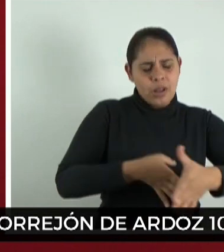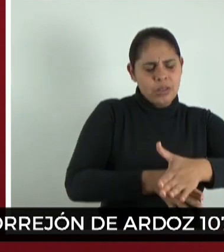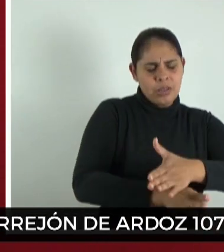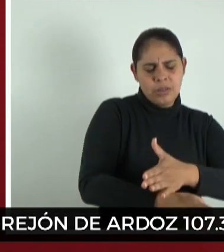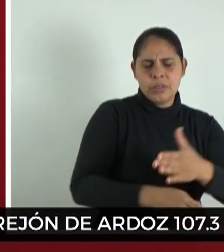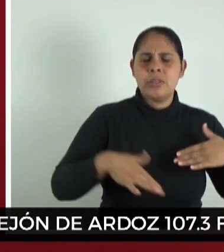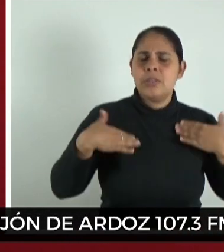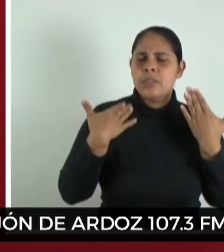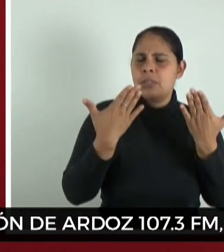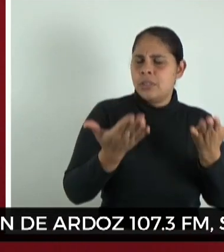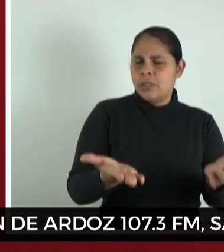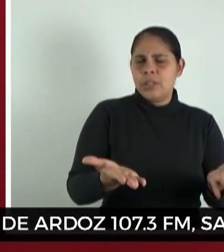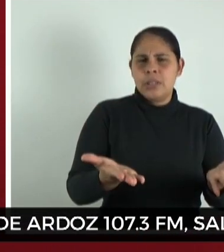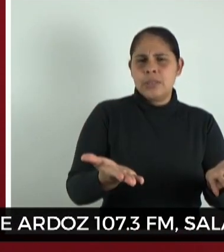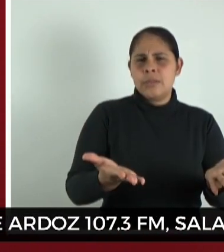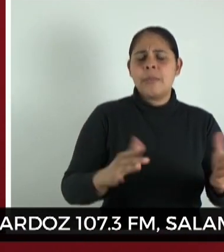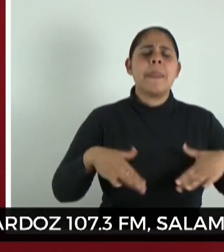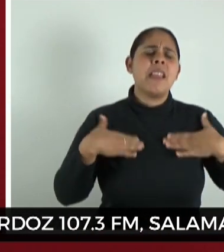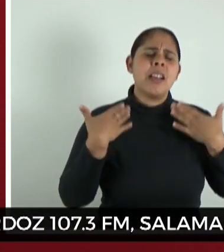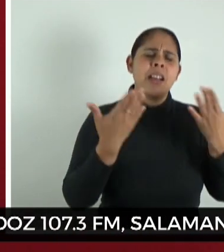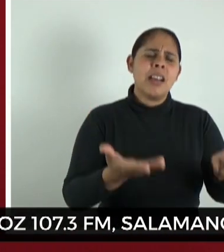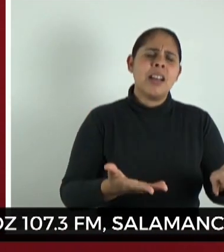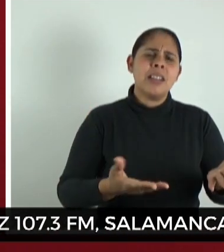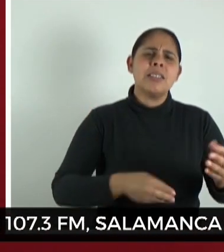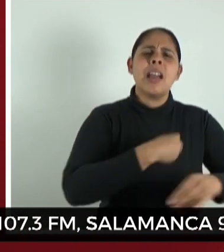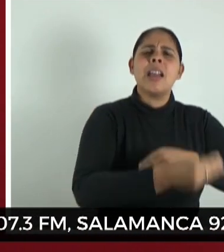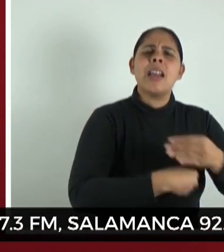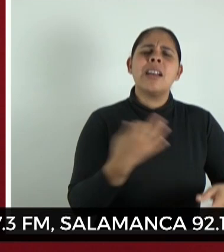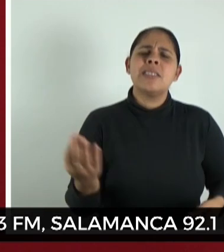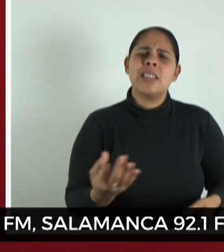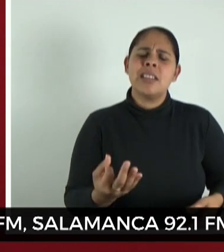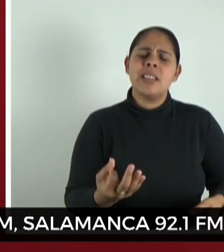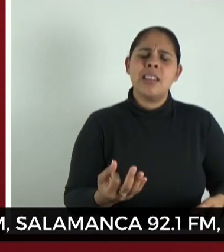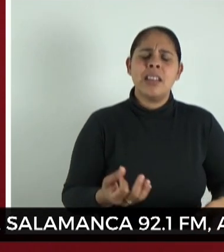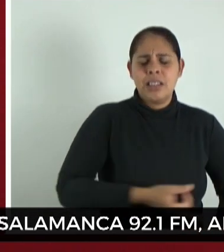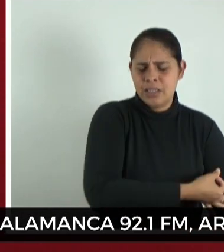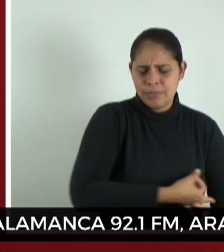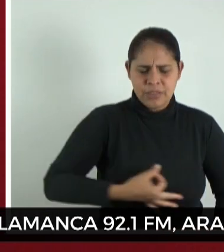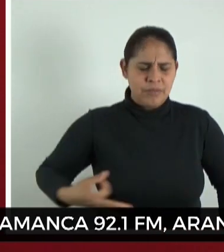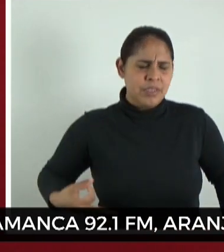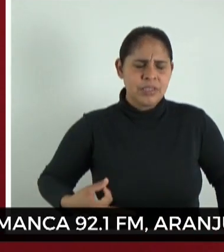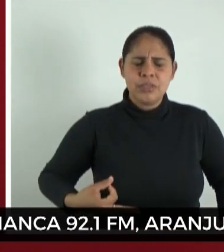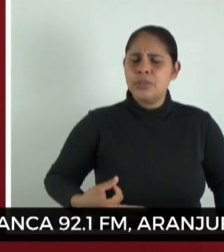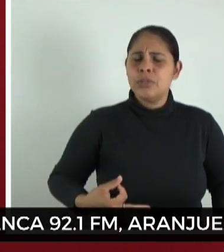Esa gracia que te perfecciona, te afirma, te fortalezca, te ayuda, te establece